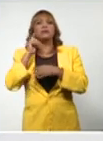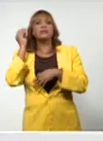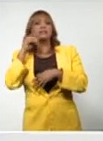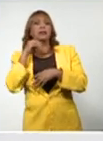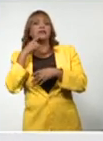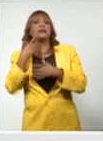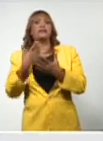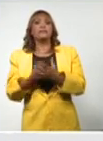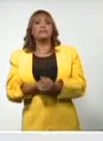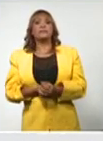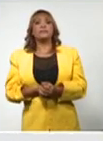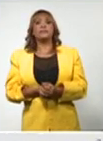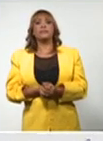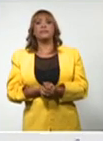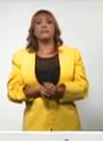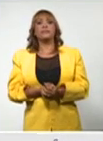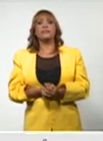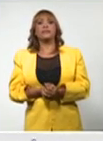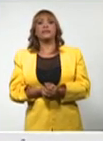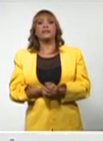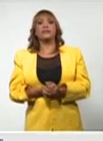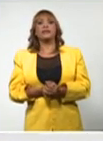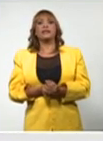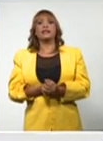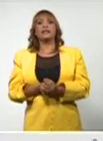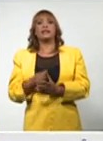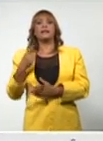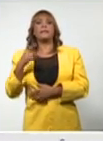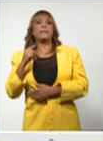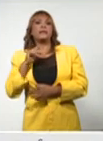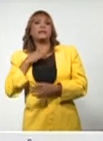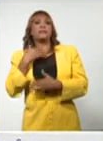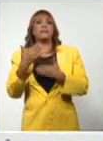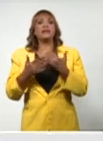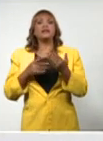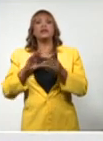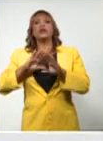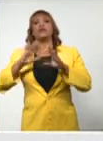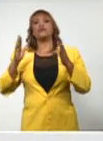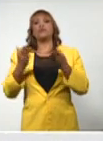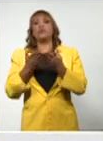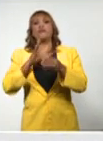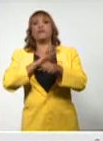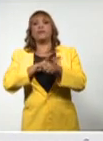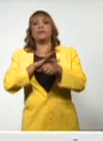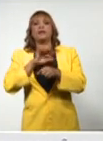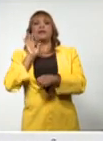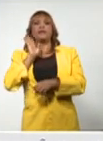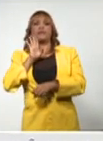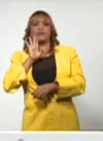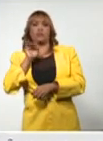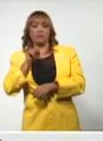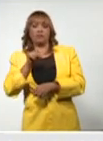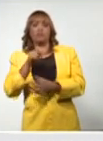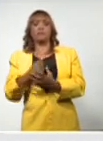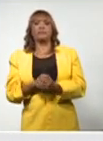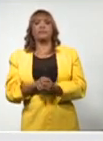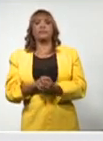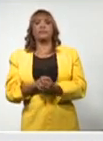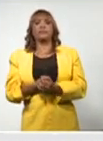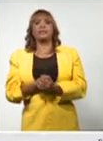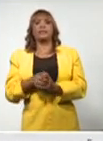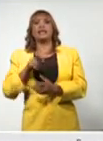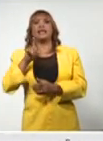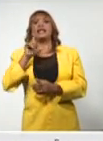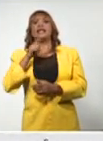bastante conocido de prácticamente todas las enfermedades infecciosas. Creo que la lepra es la que